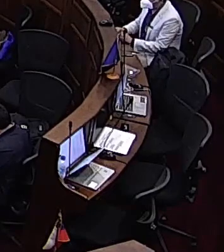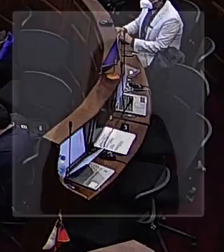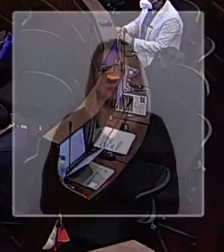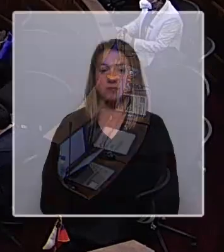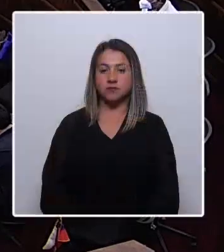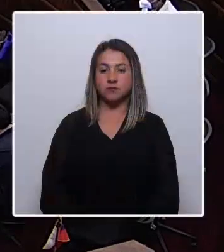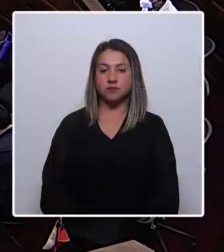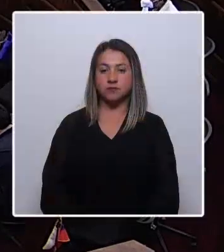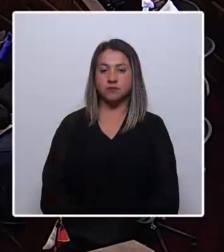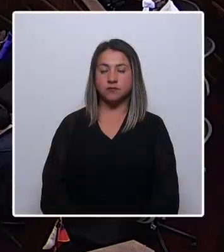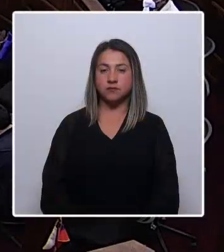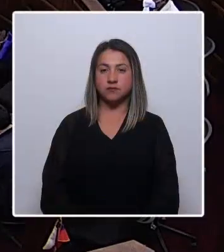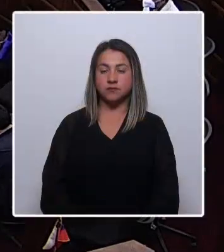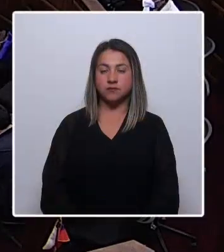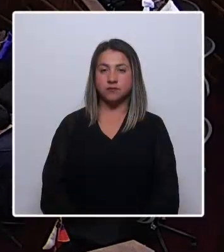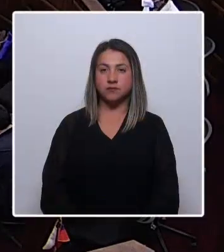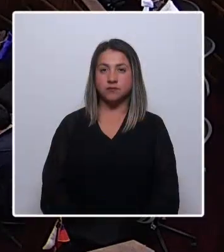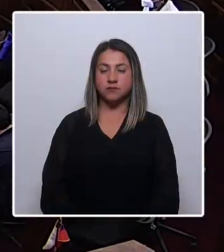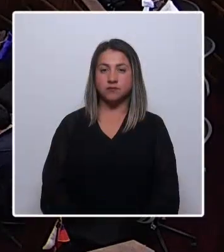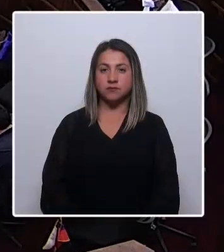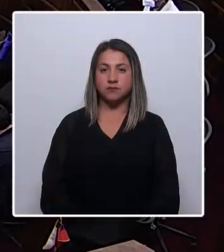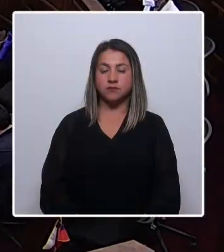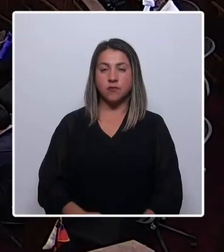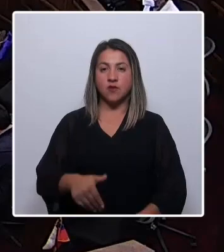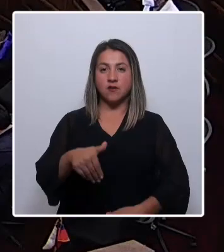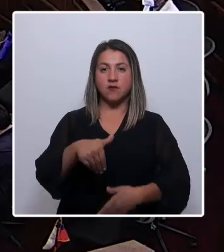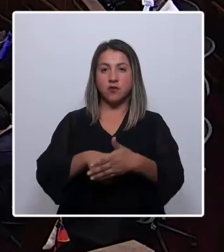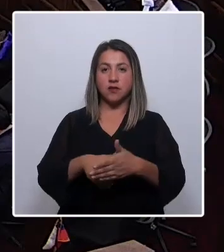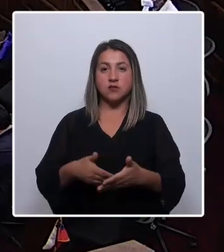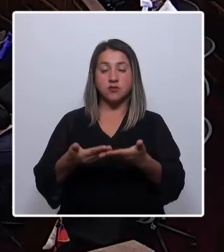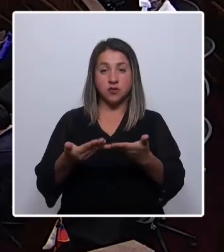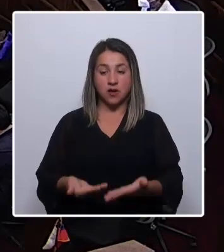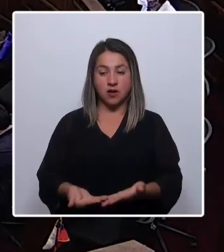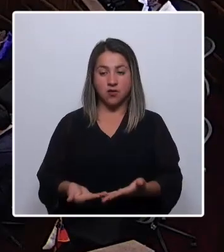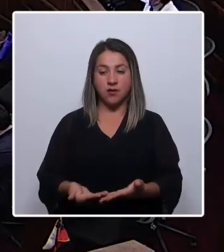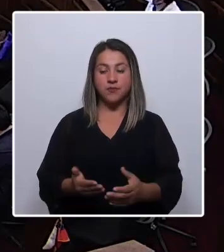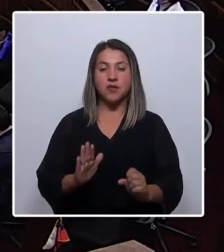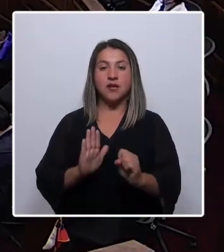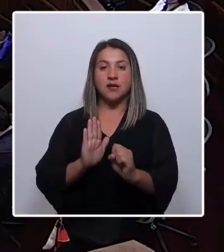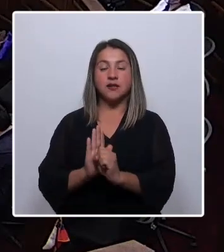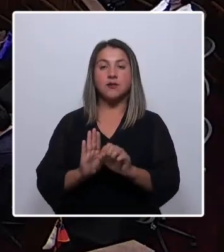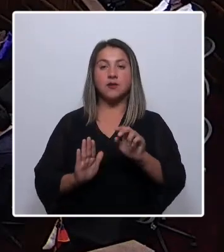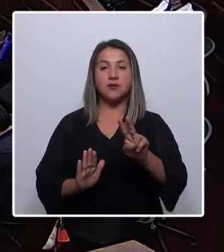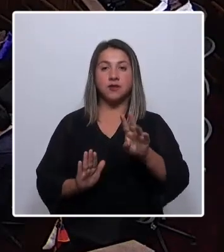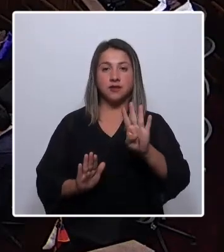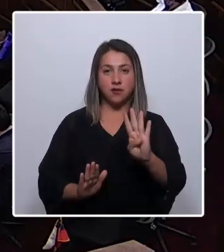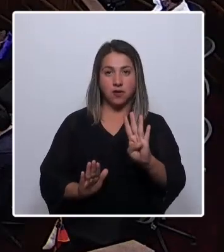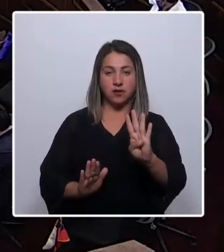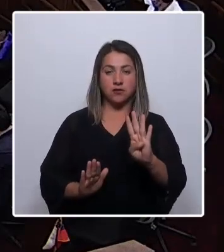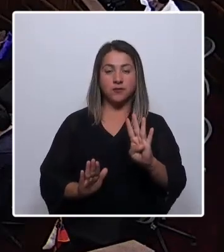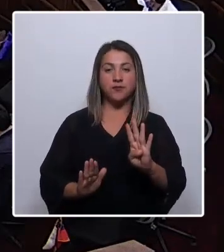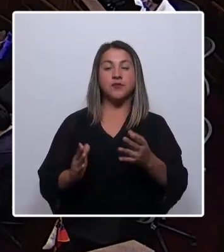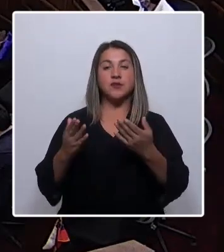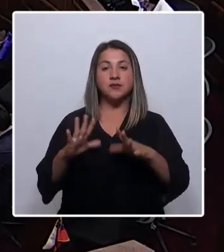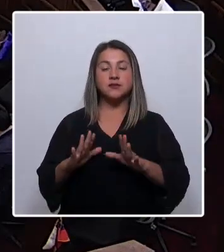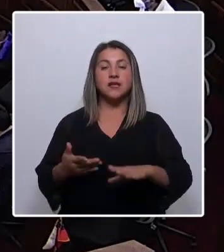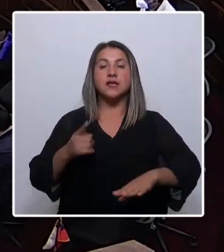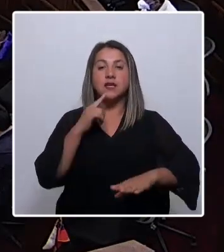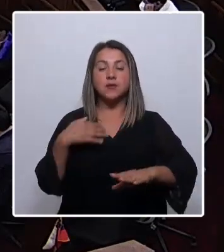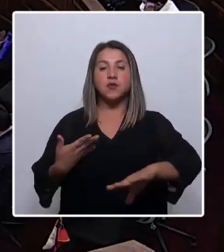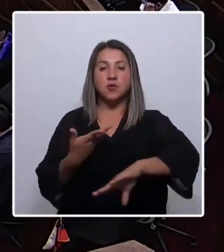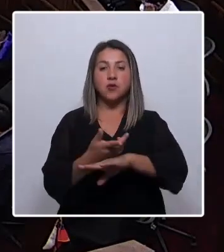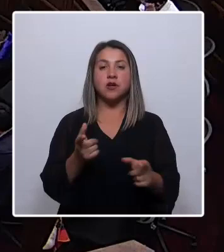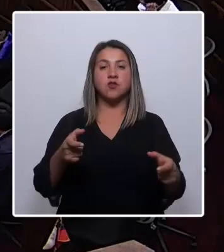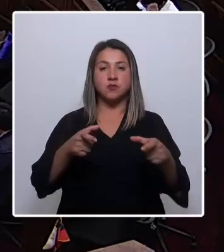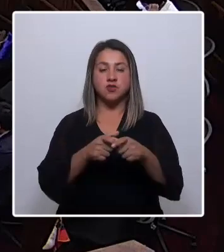Se pone en votación a continuación el artículo 24 en la forma que ha propuesto la Comisión en su